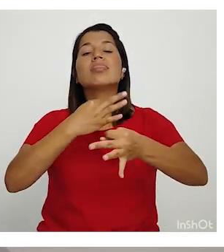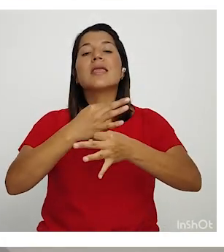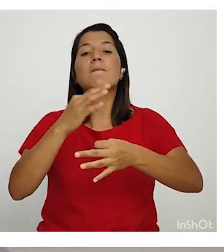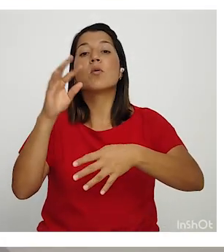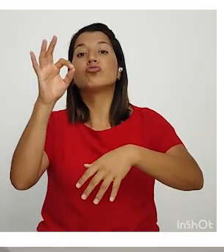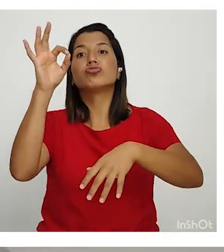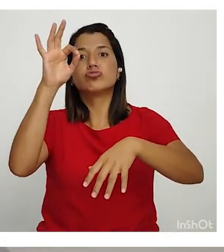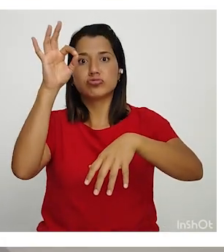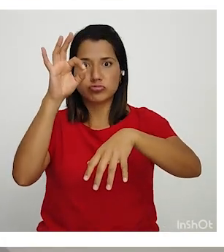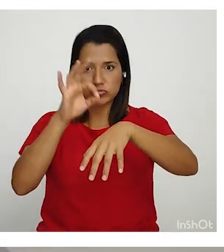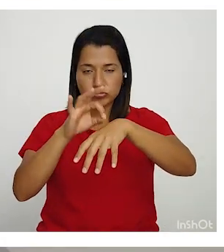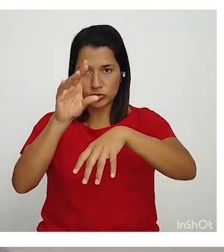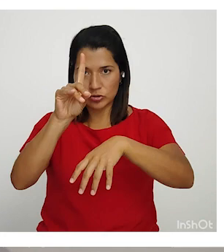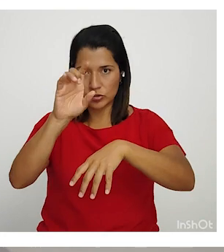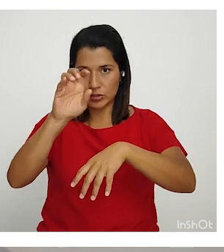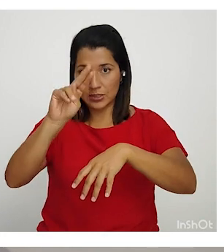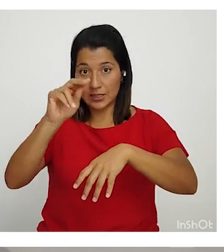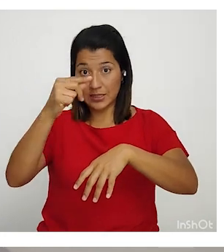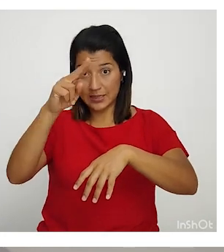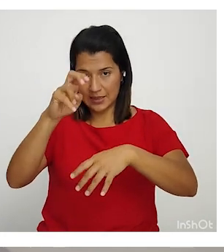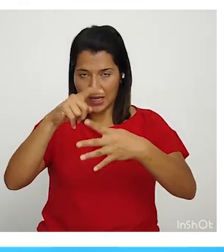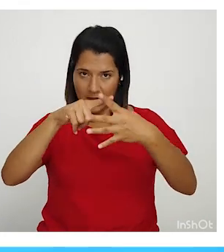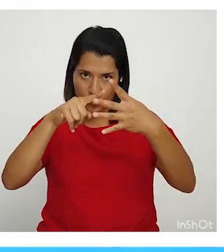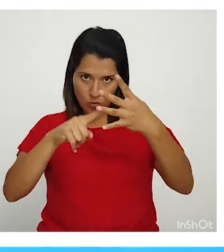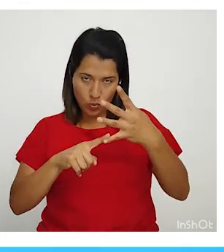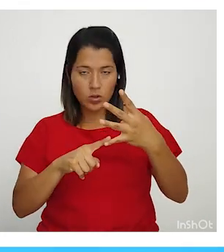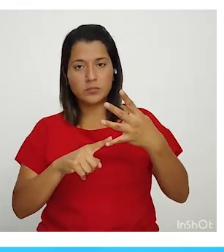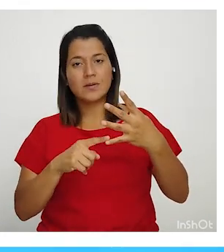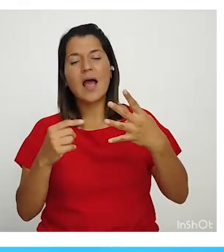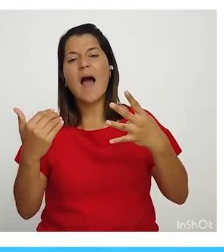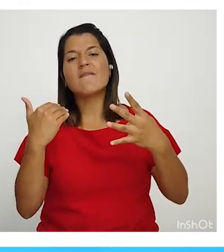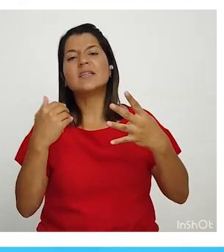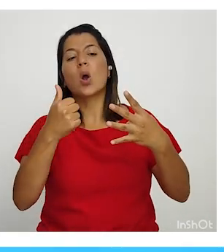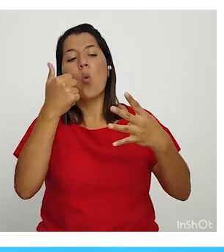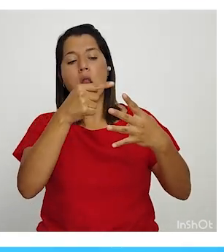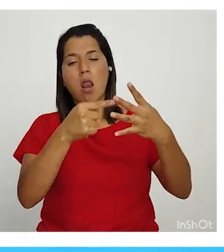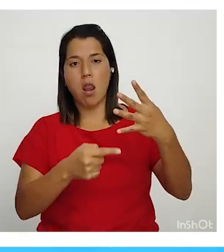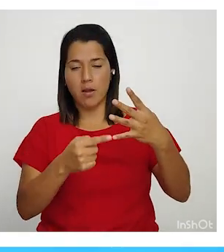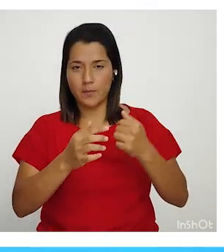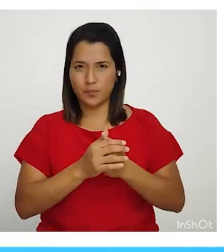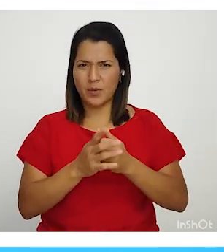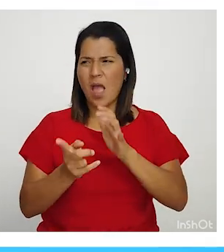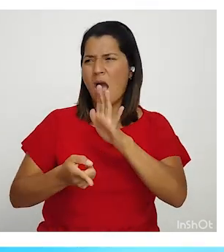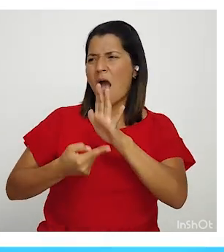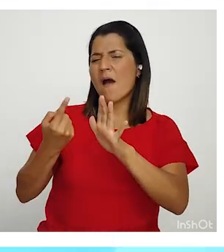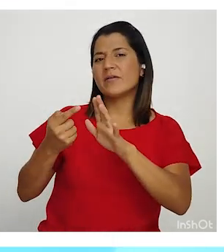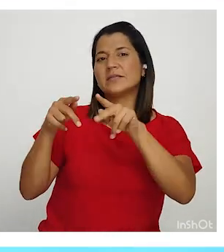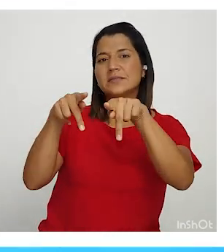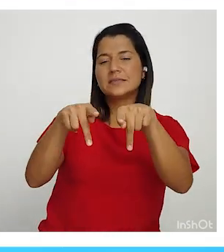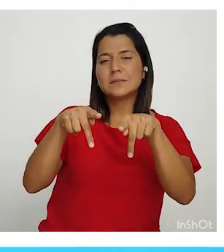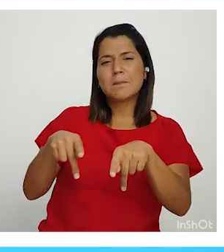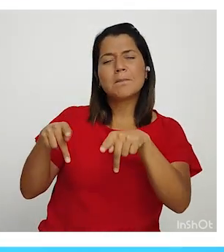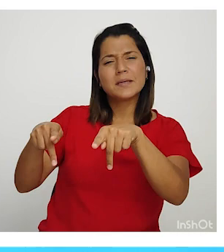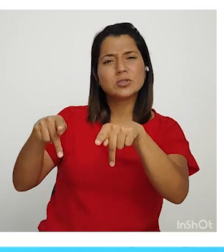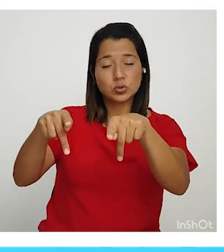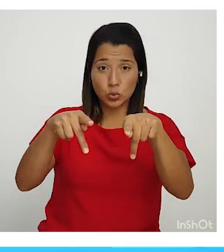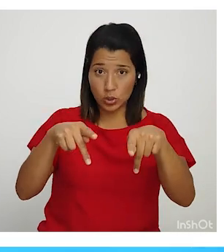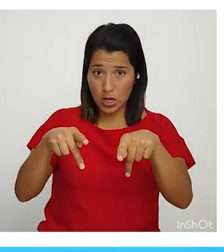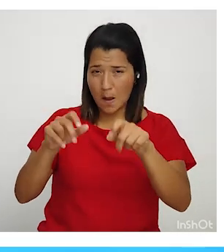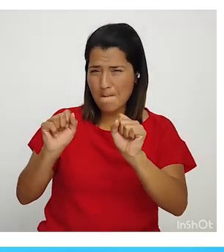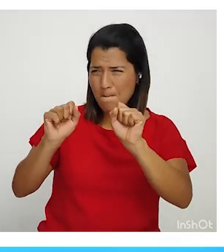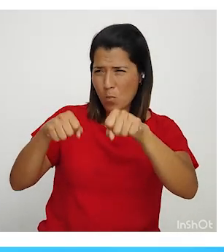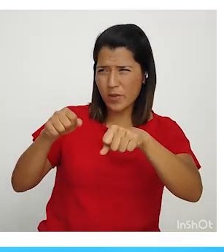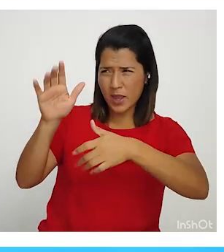dengue que hay circulando en nuestro país. A veces las personas incluso pueden confundir el dengue con otras